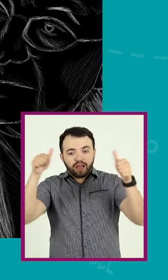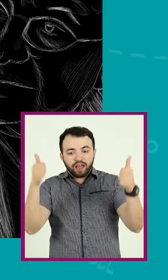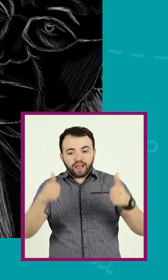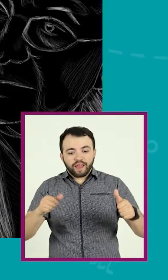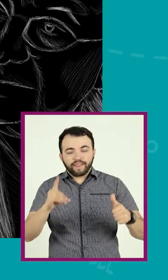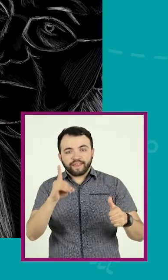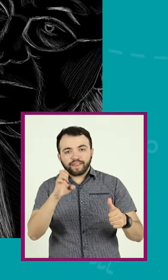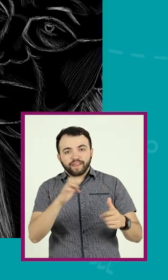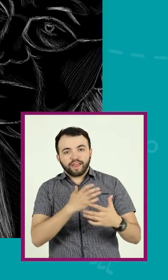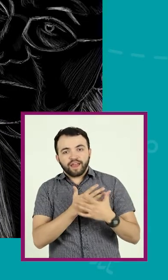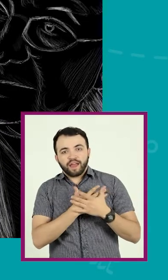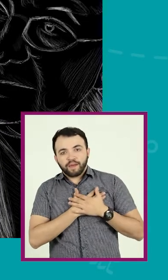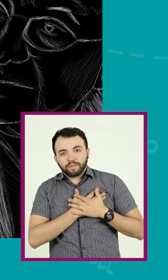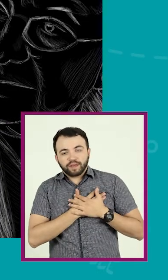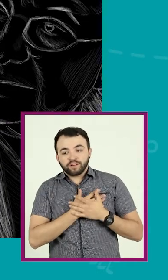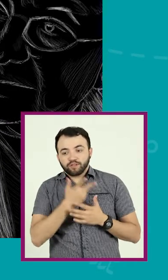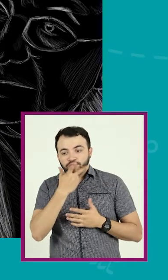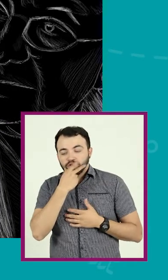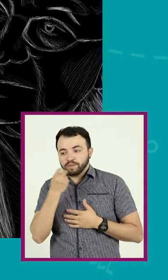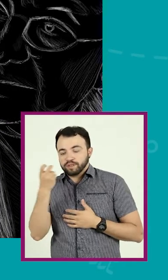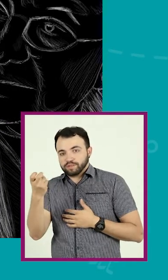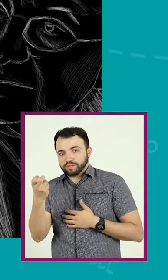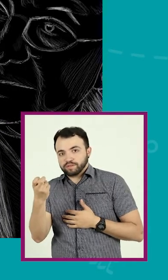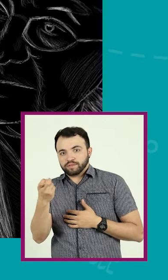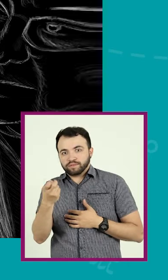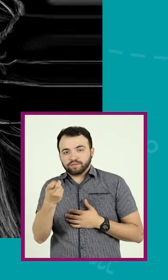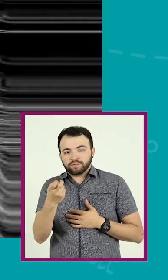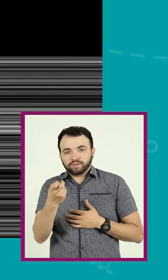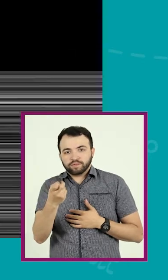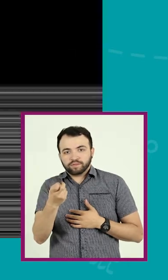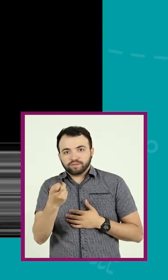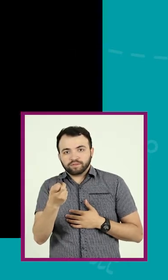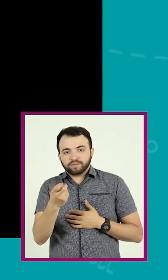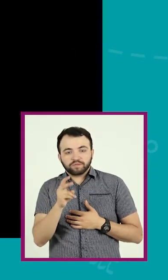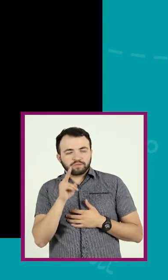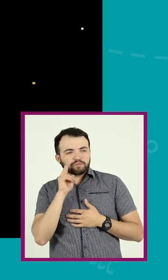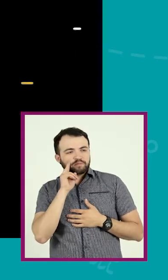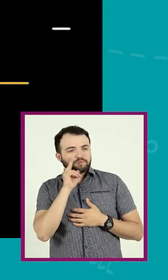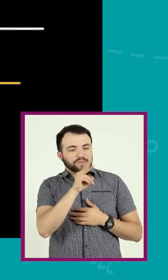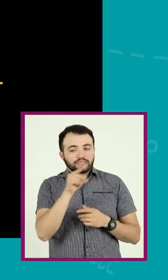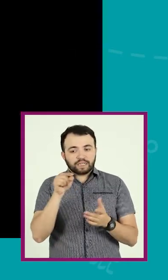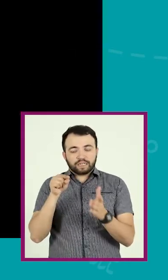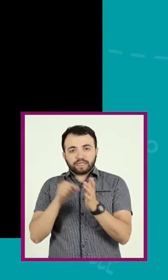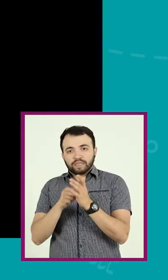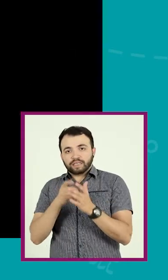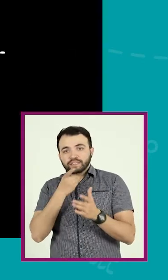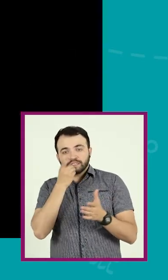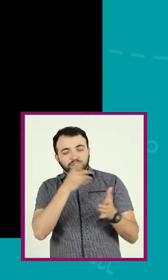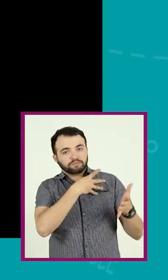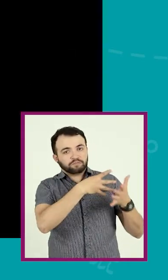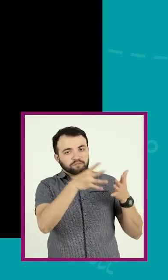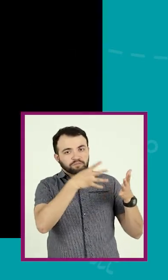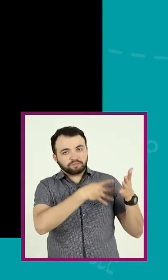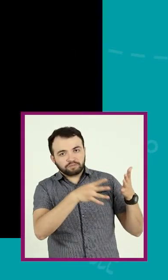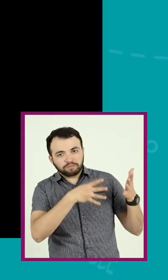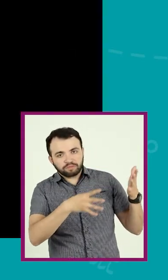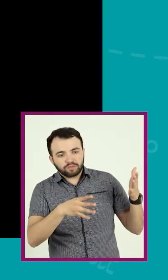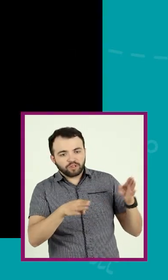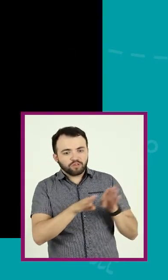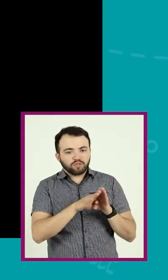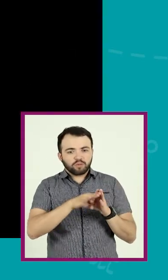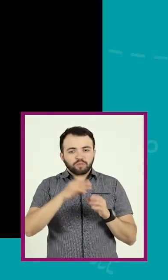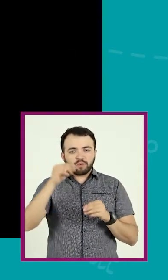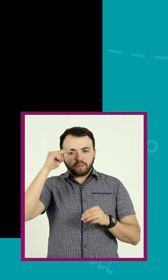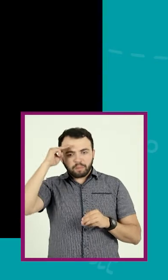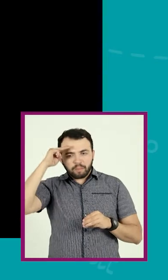En su obra El arte de amar, Erich Fromm, el pensador y psicoanalista alemán, ve al amor como un rasgo de